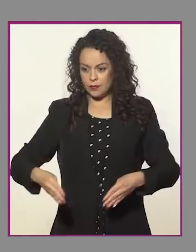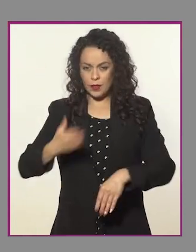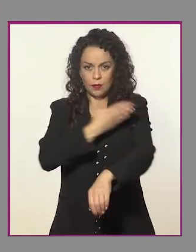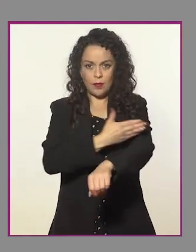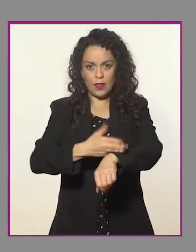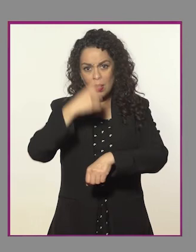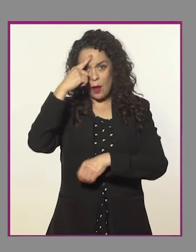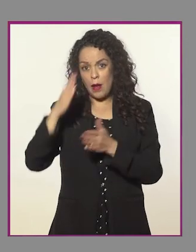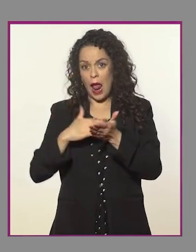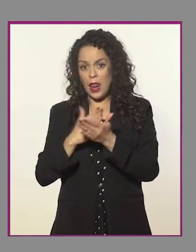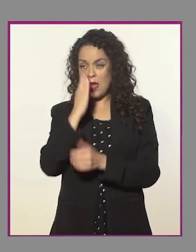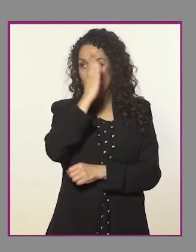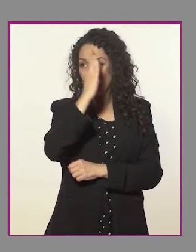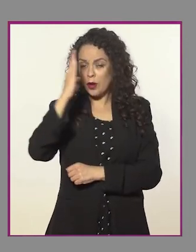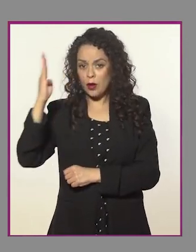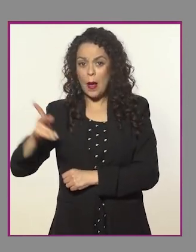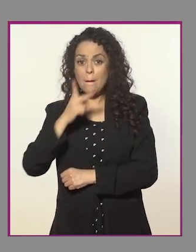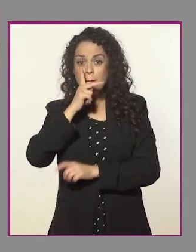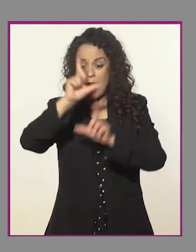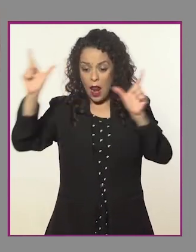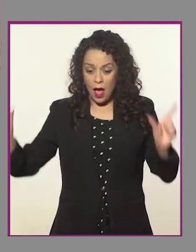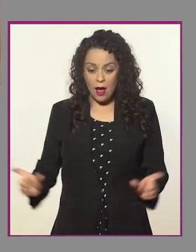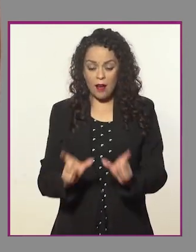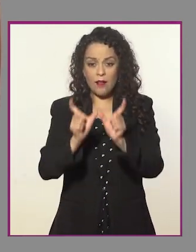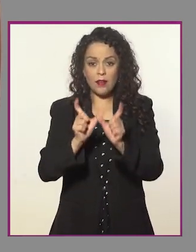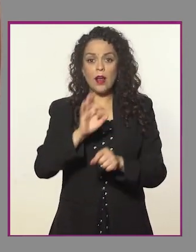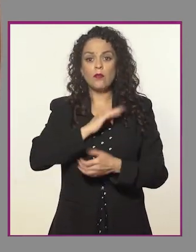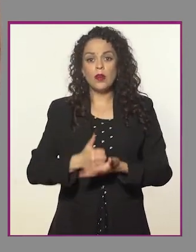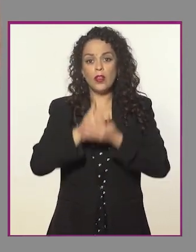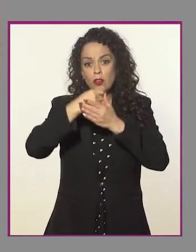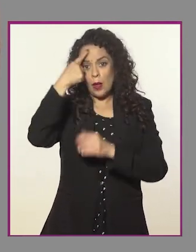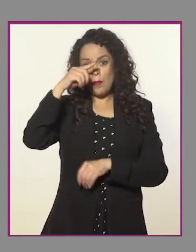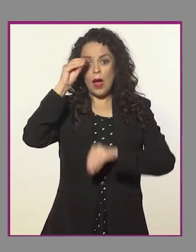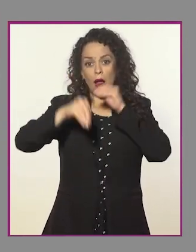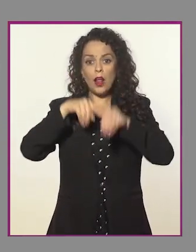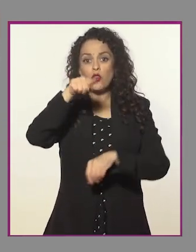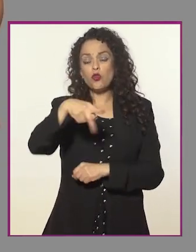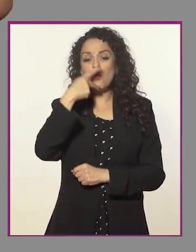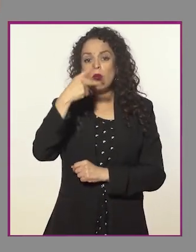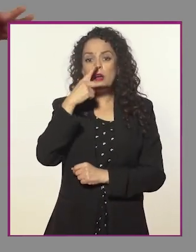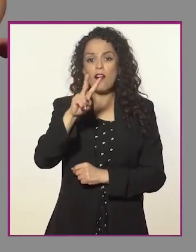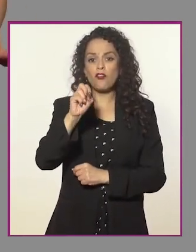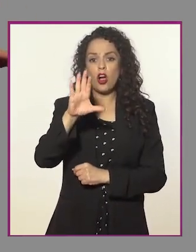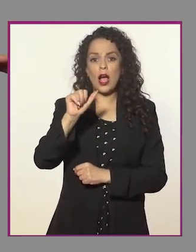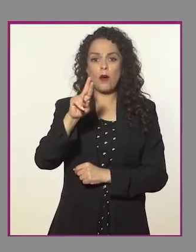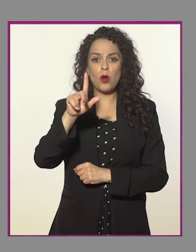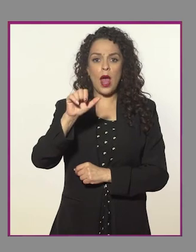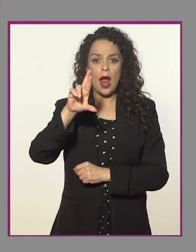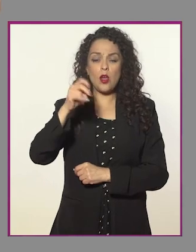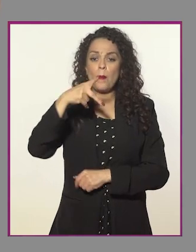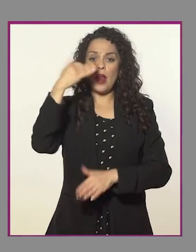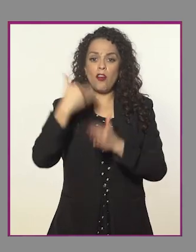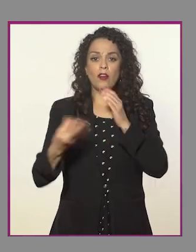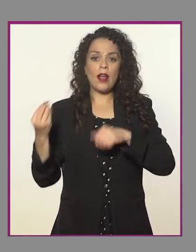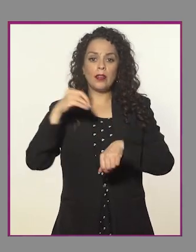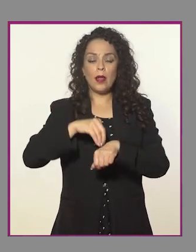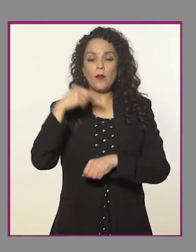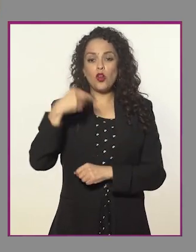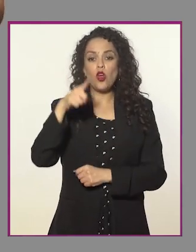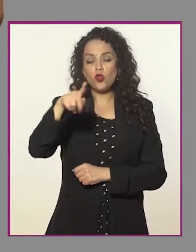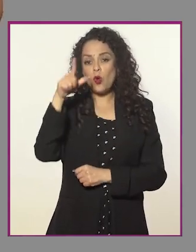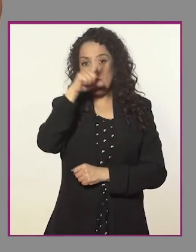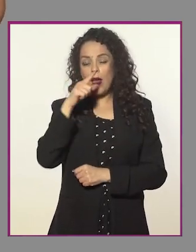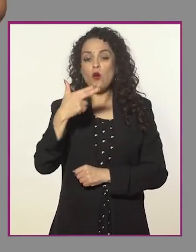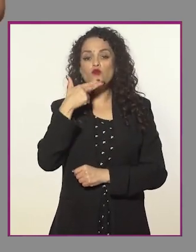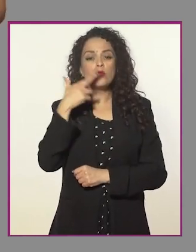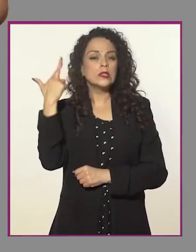libros. Las palabras compuestas te pueden ayudar en la construcción de tu vocabulario. Solo te falta ponerle nombre a tu lengua.